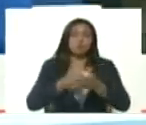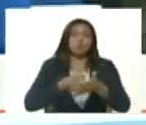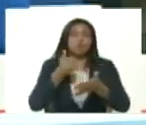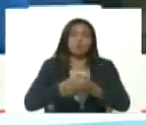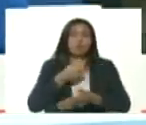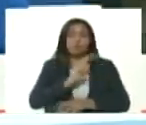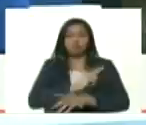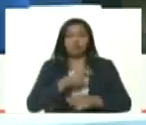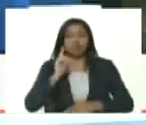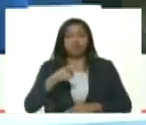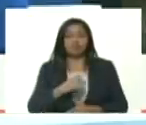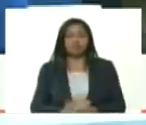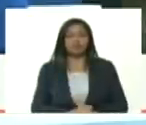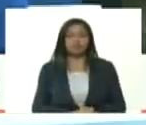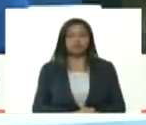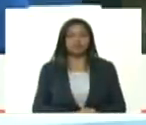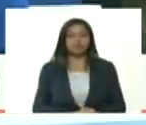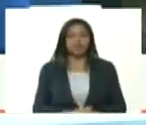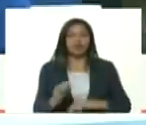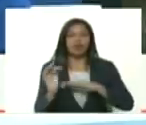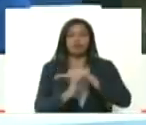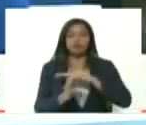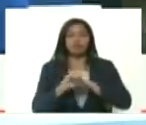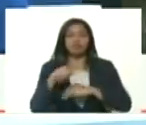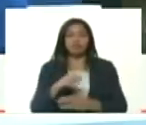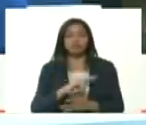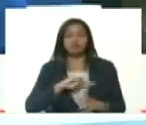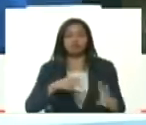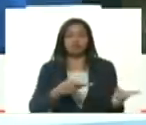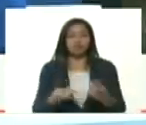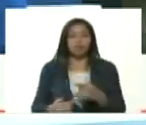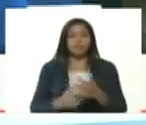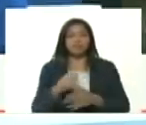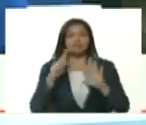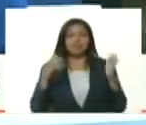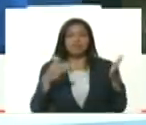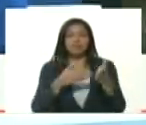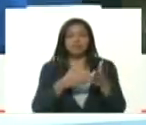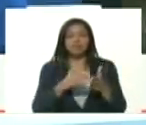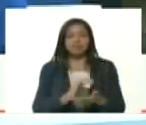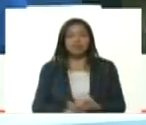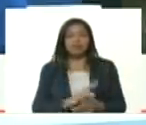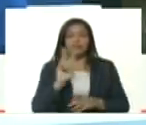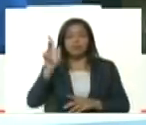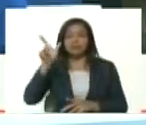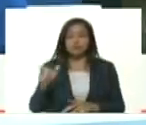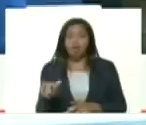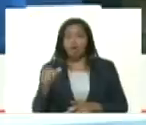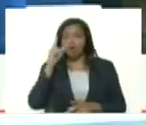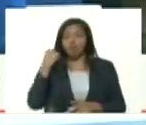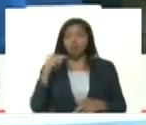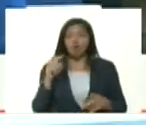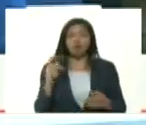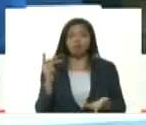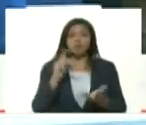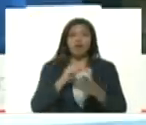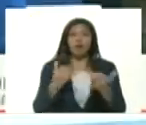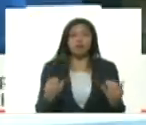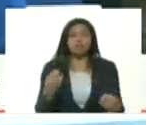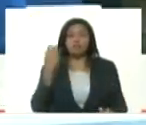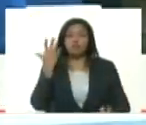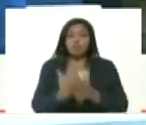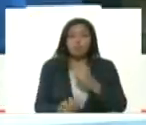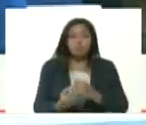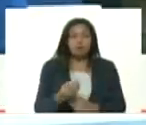tremenda, tremenda en la frontera. Hemos recibido más de 6.000 venezolanos y venezolanas que han llegado